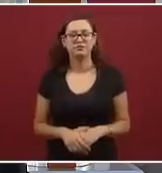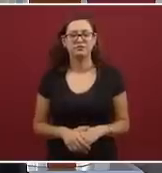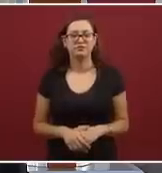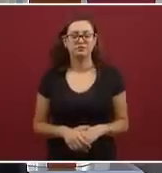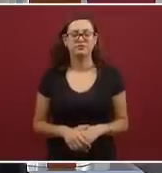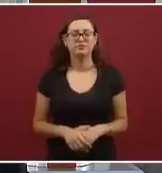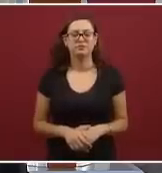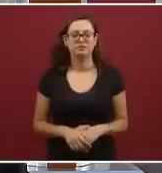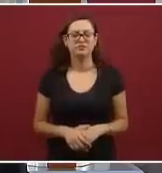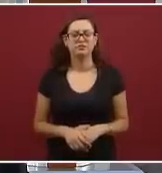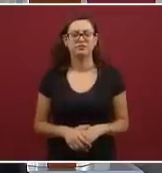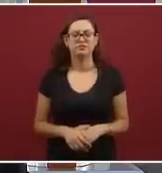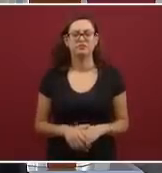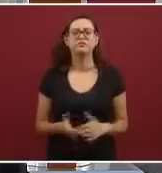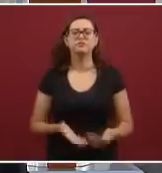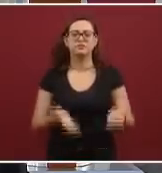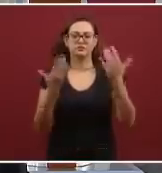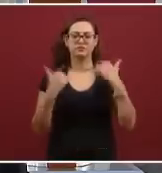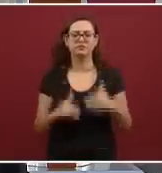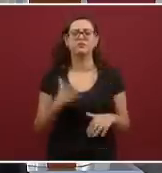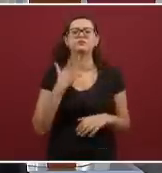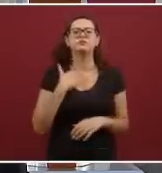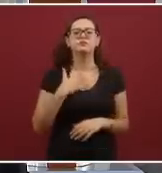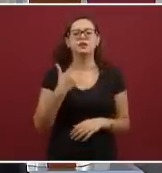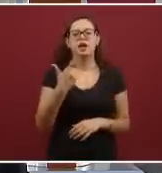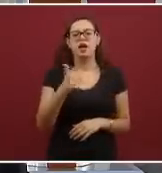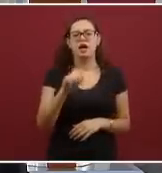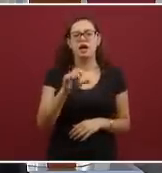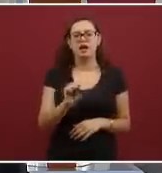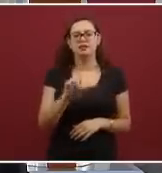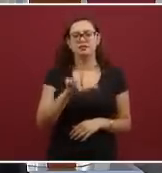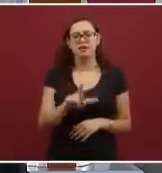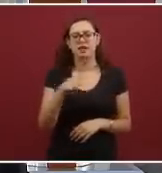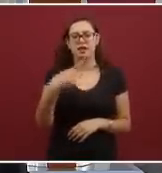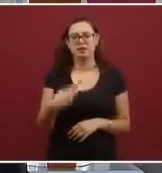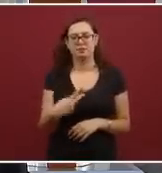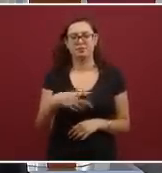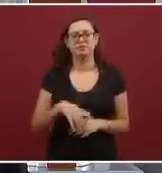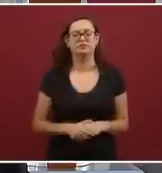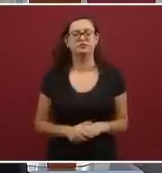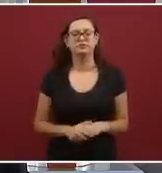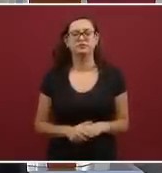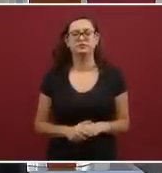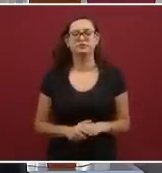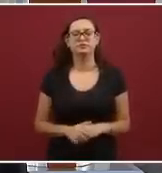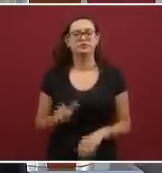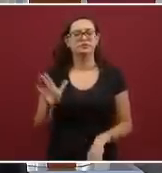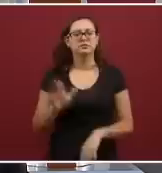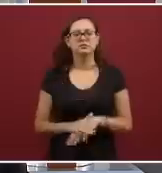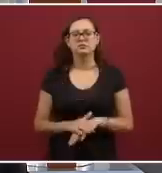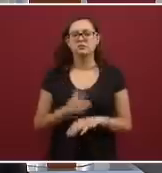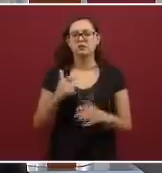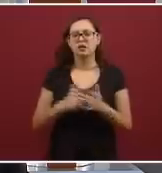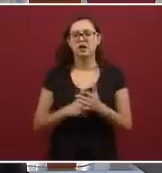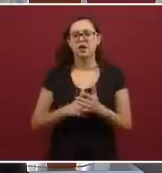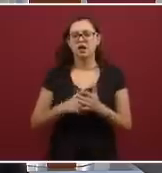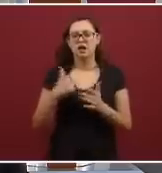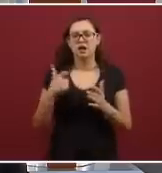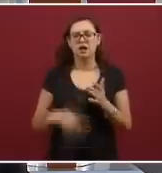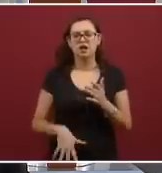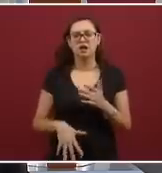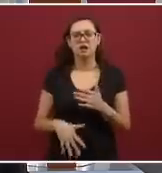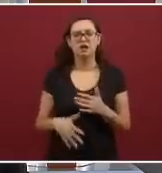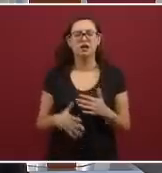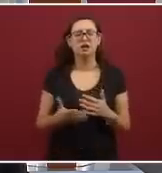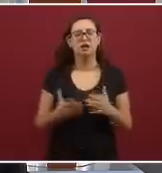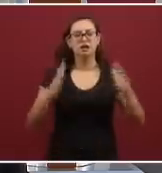a entrar al tema del gas LP. Y en el gas LP encontramos el precio más económico para el gas a